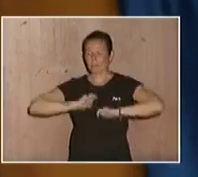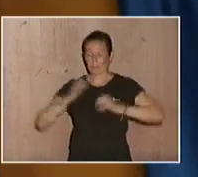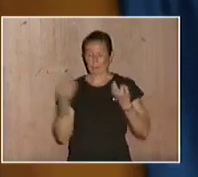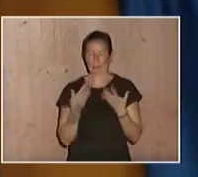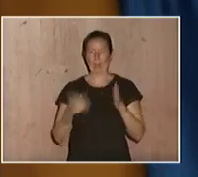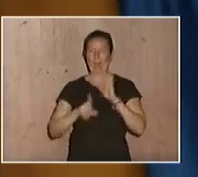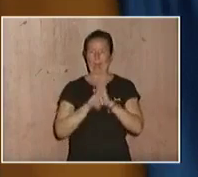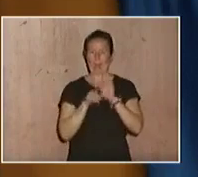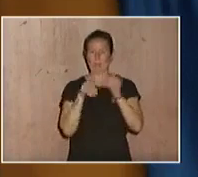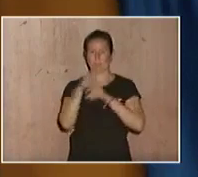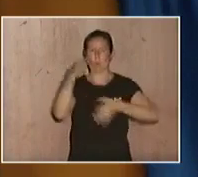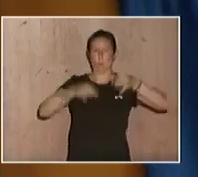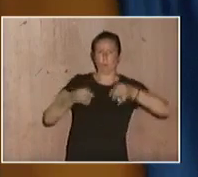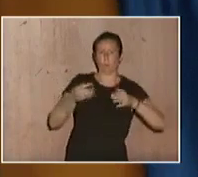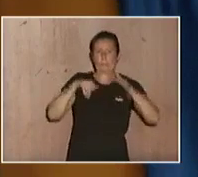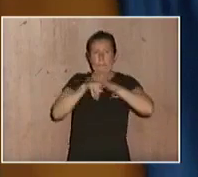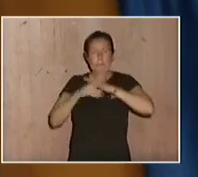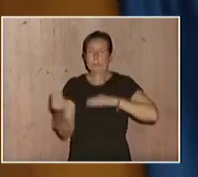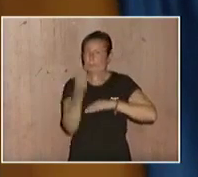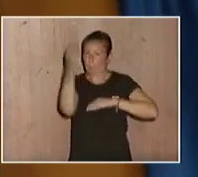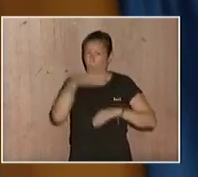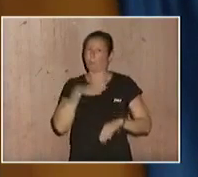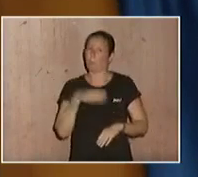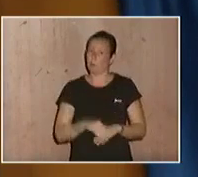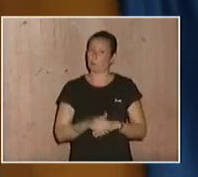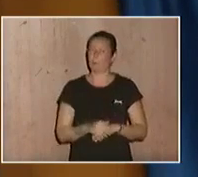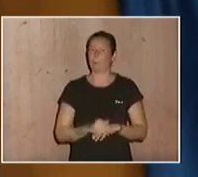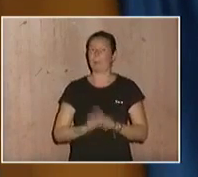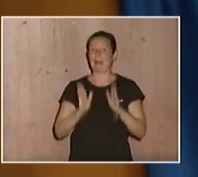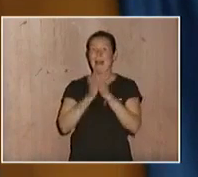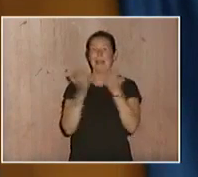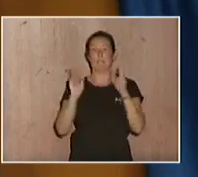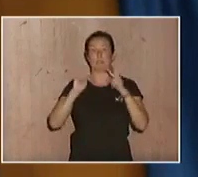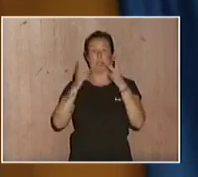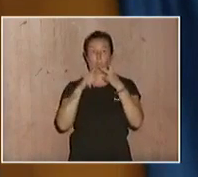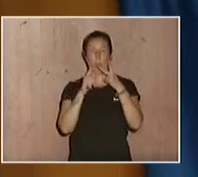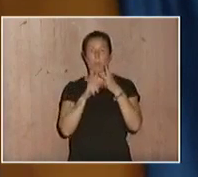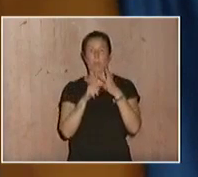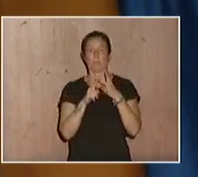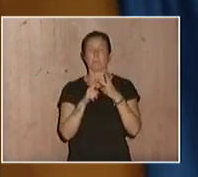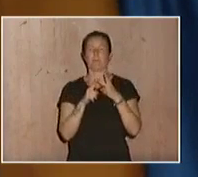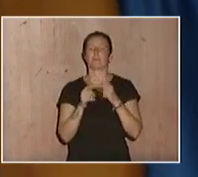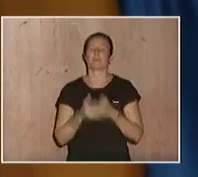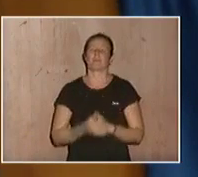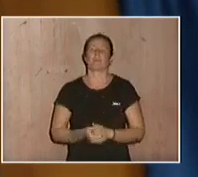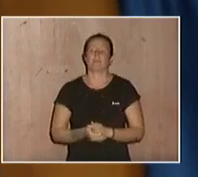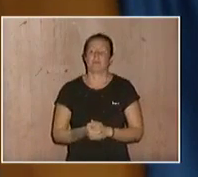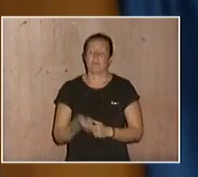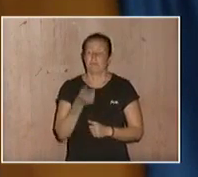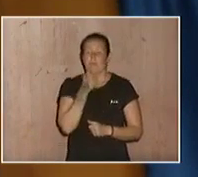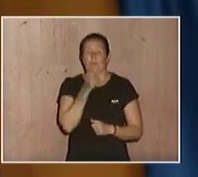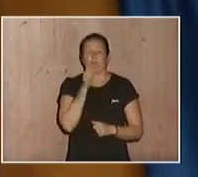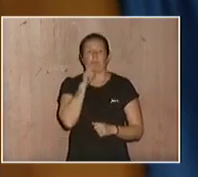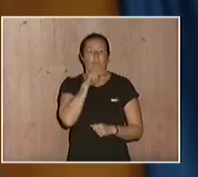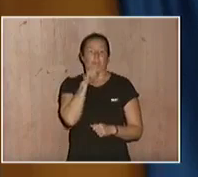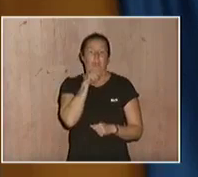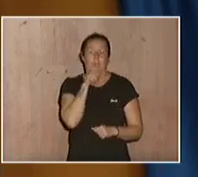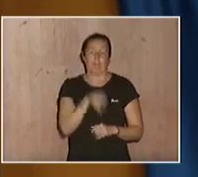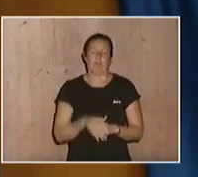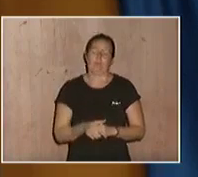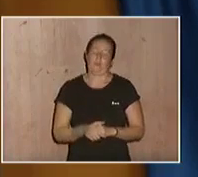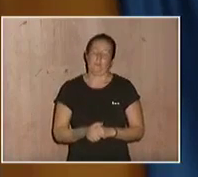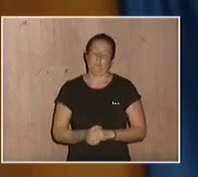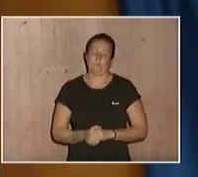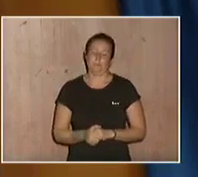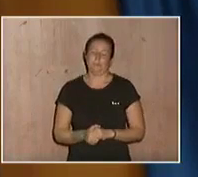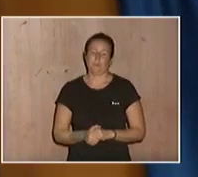justas y eficientes. Su segundo libro, En The Axiomatics of Economic Design, An Introduction